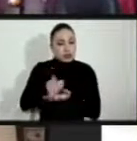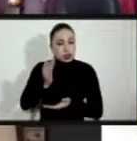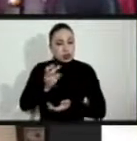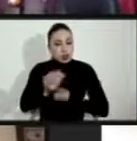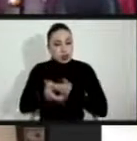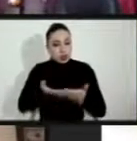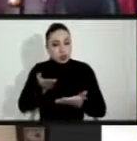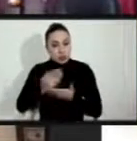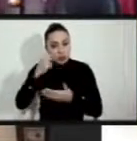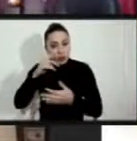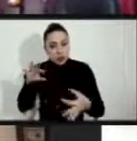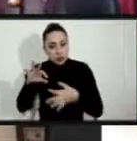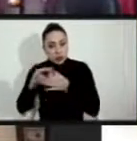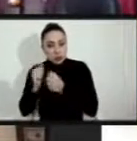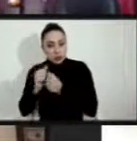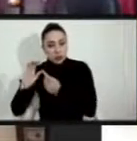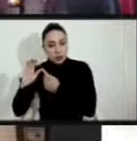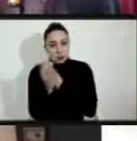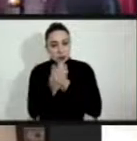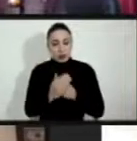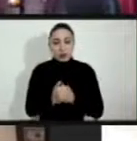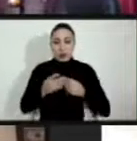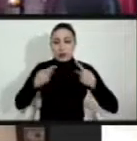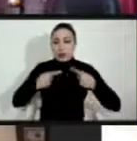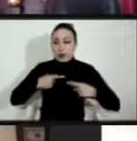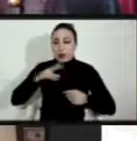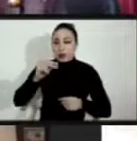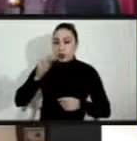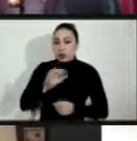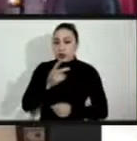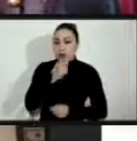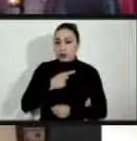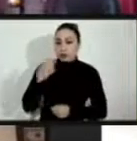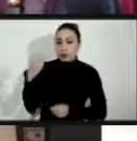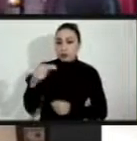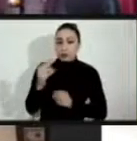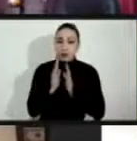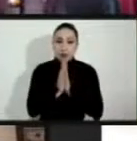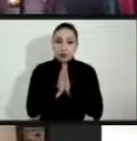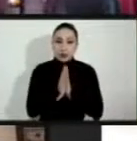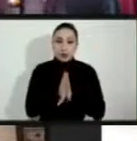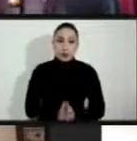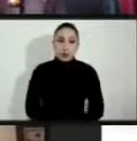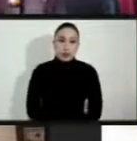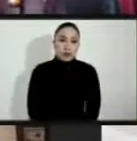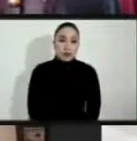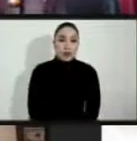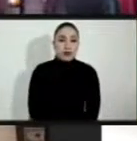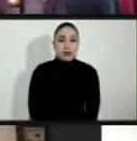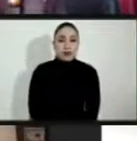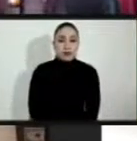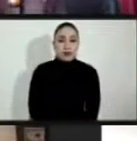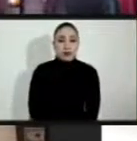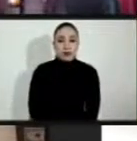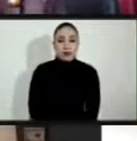de referencia. ¿Quiénes están en contra, comenzando por el apellido, si son tan amables, diputadas y diputados?